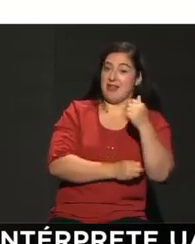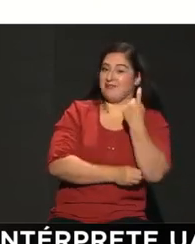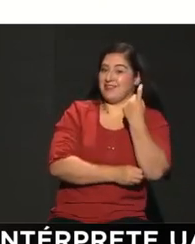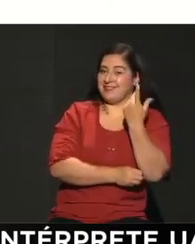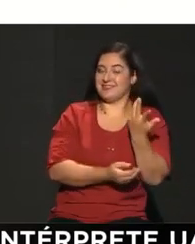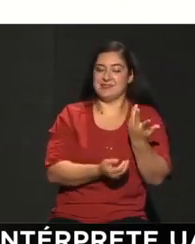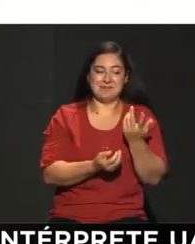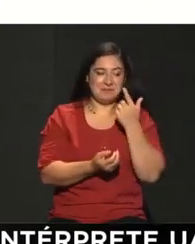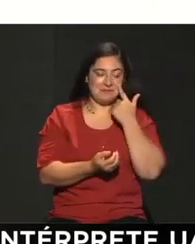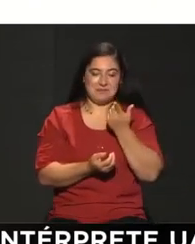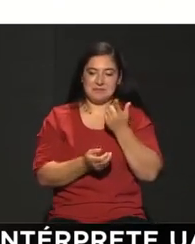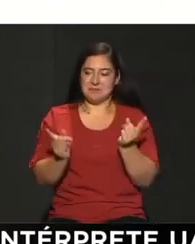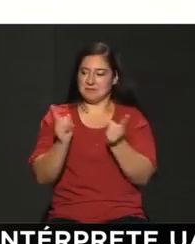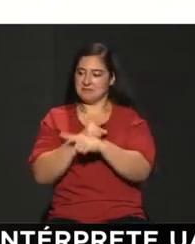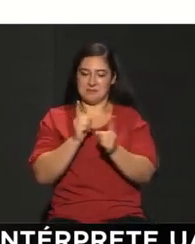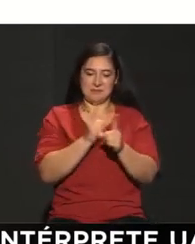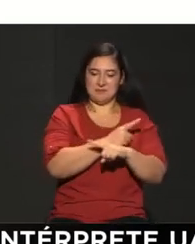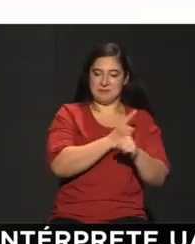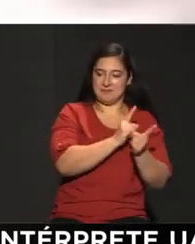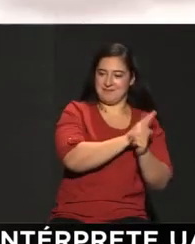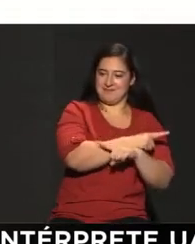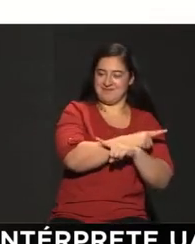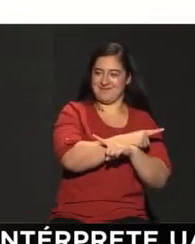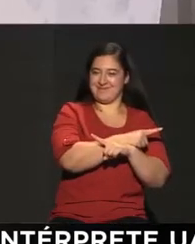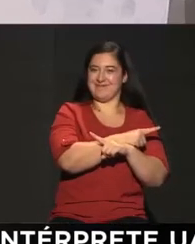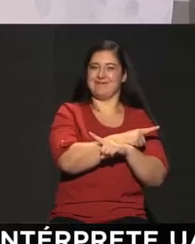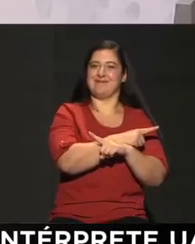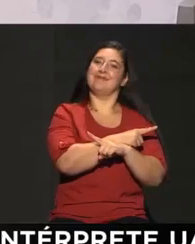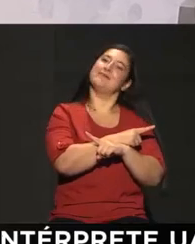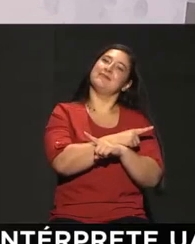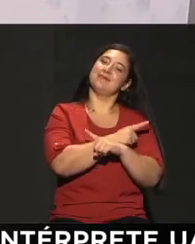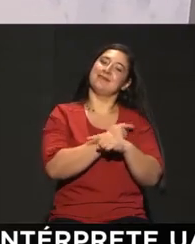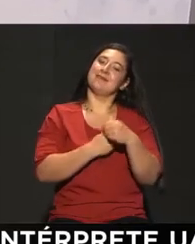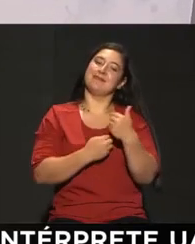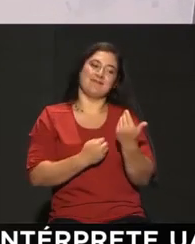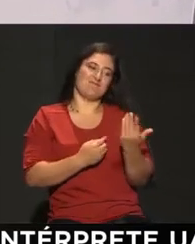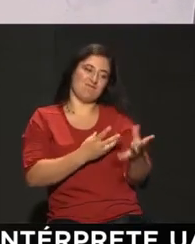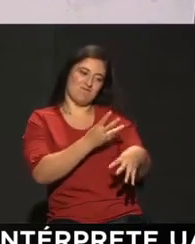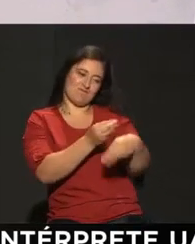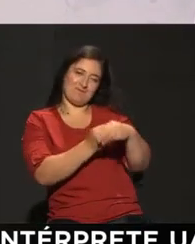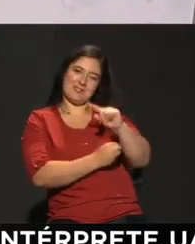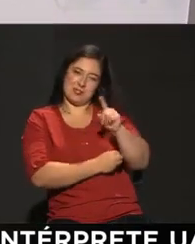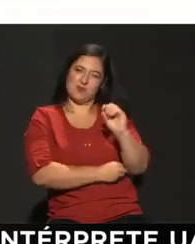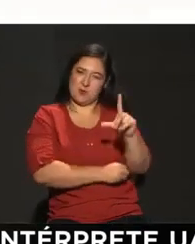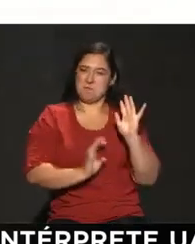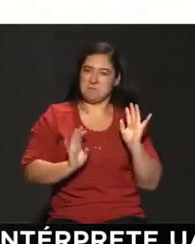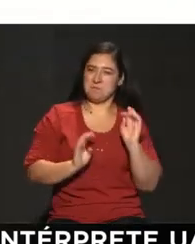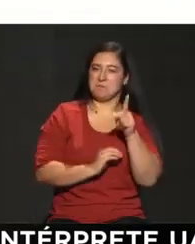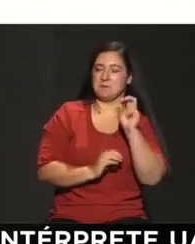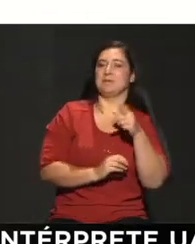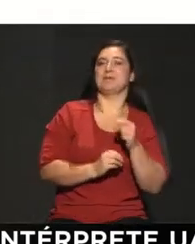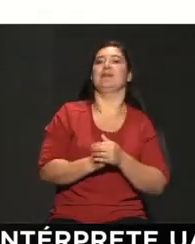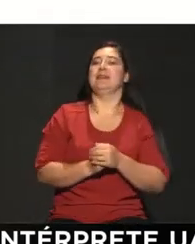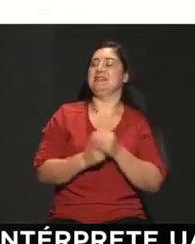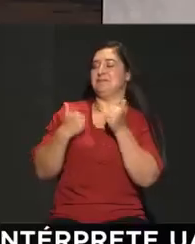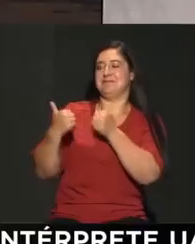sonado, ¿correcto? Sí. Y cambiemos por acá, digamos, metamos este otro sol. ¿Listo? Listo.